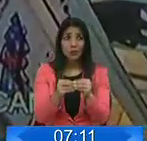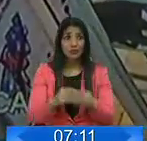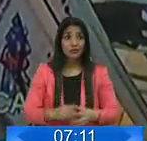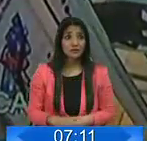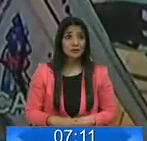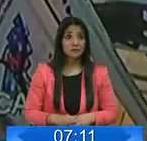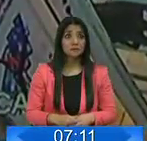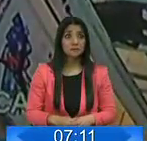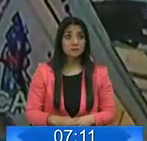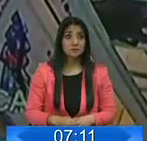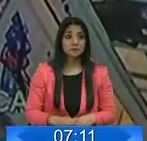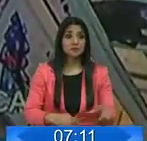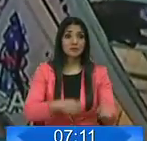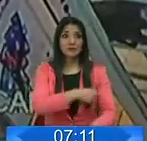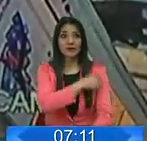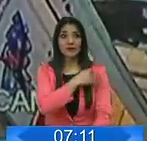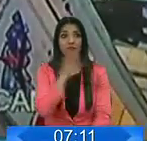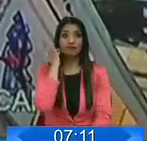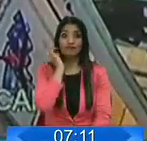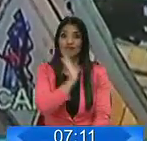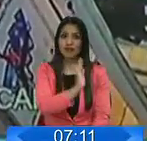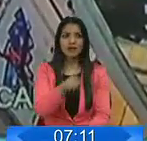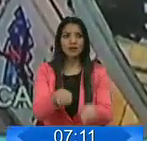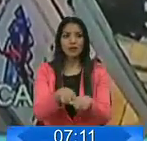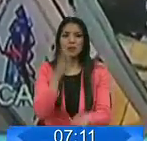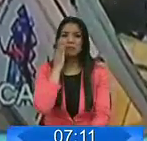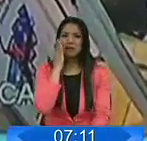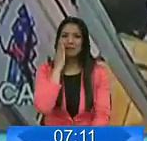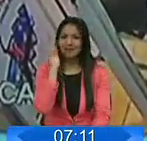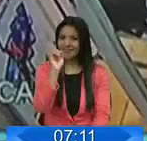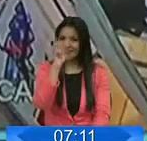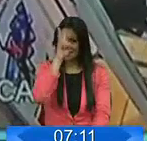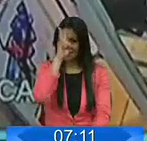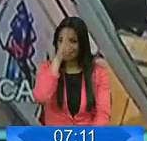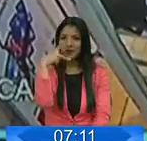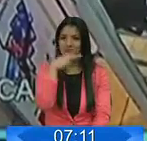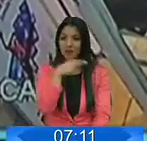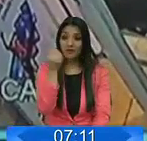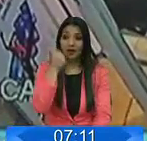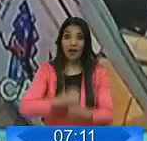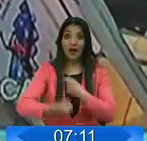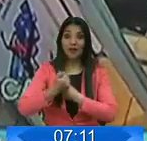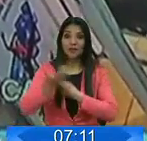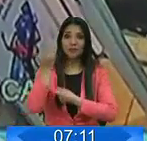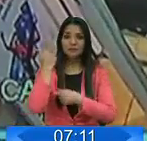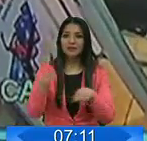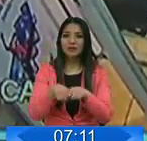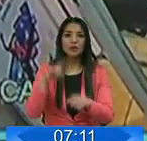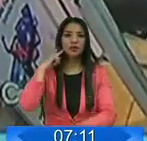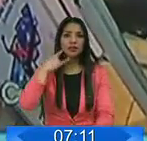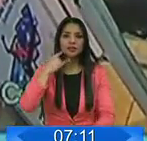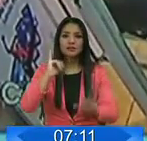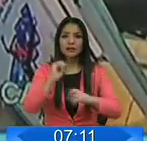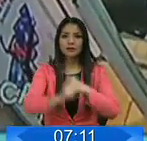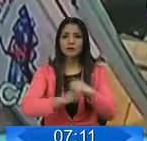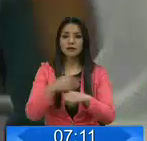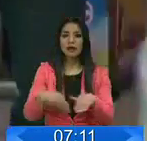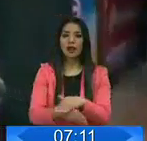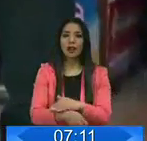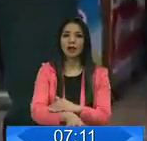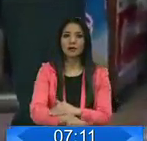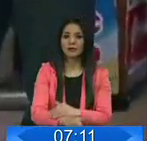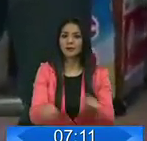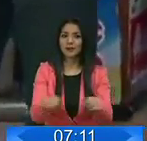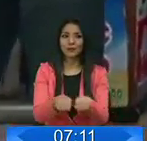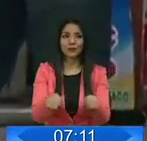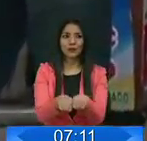familia. Exactamente, exactamente, sí. Cuando me pasó el año pasado, en este caso fue una niña de 6 años que se metió al local. Demandan por